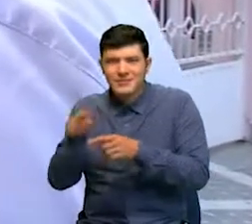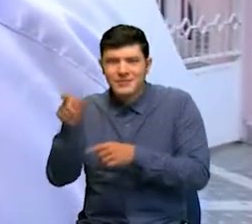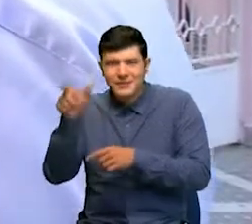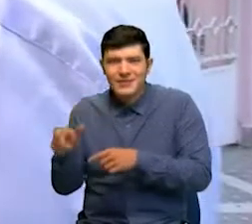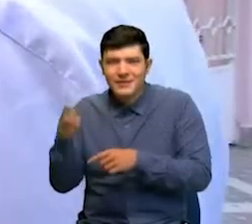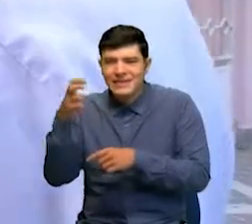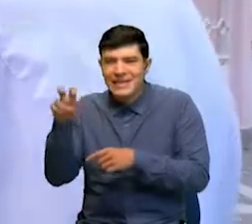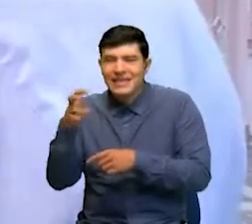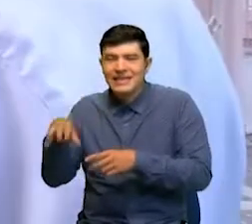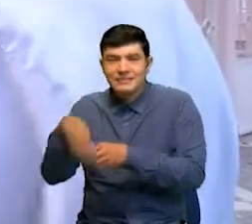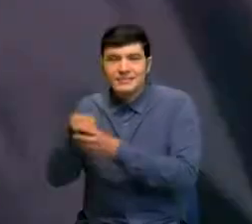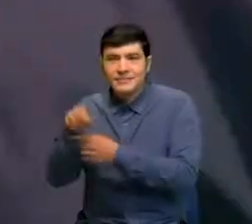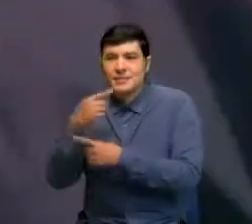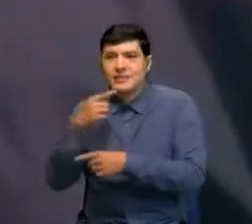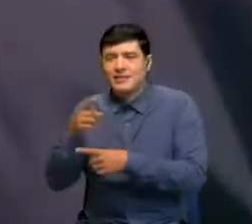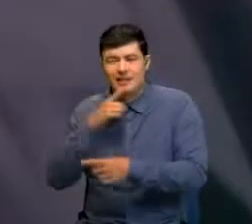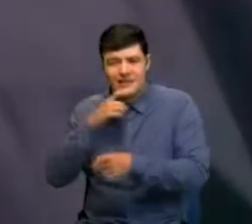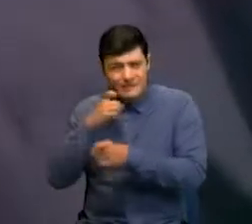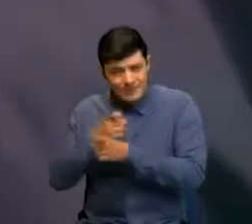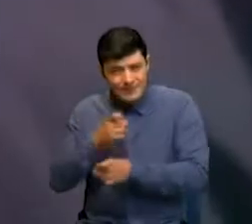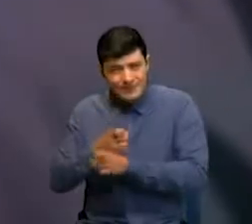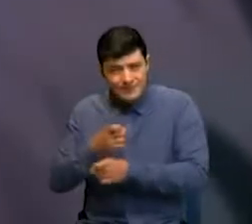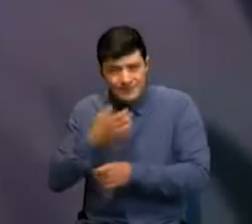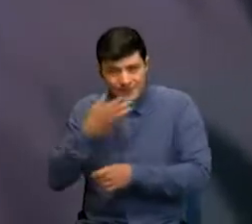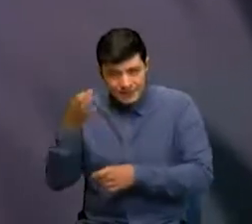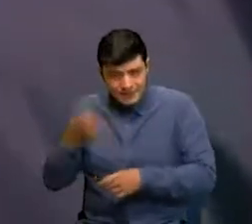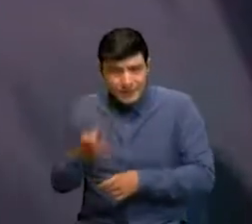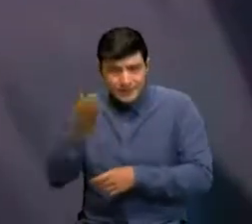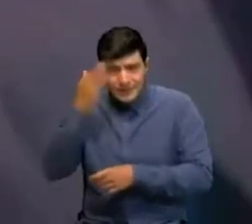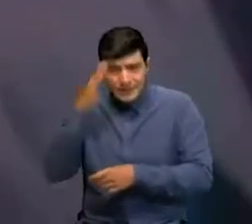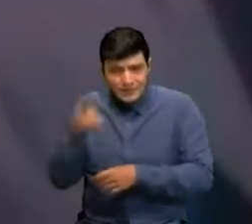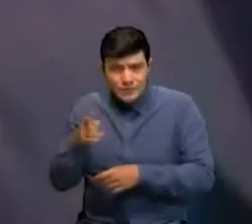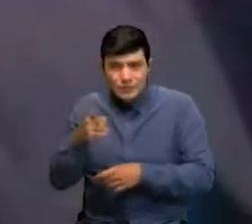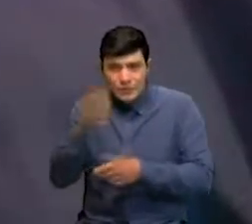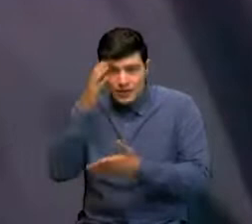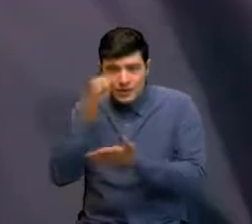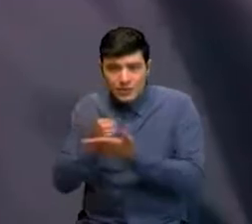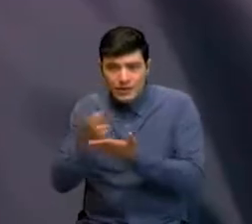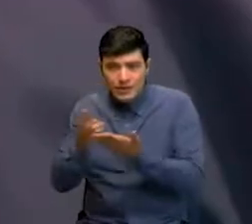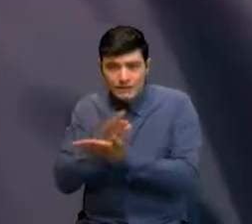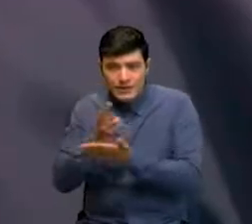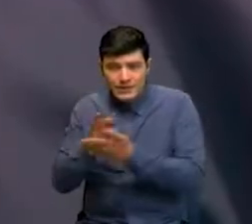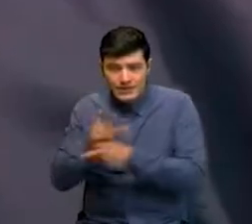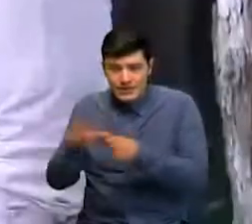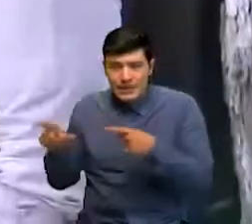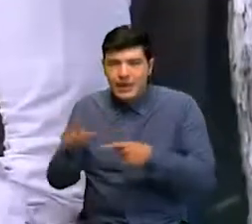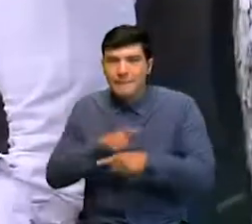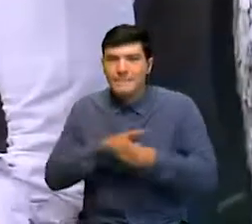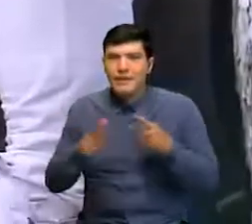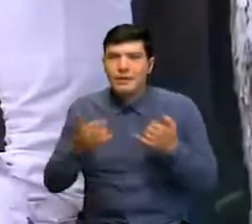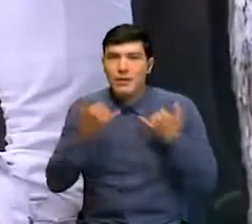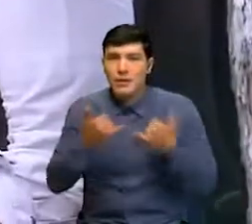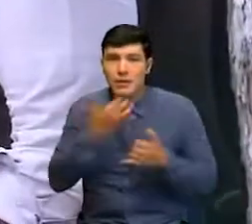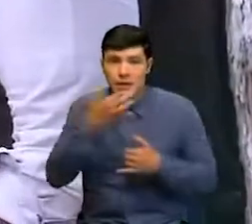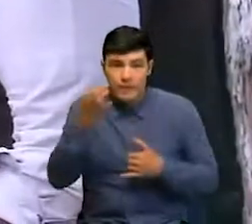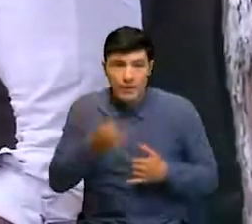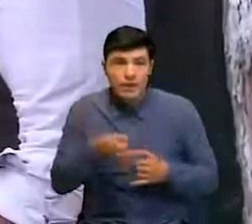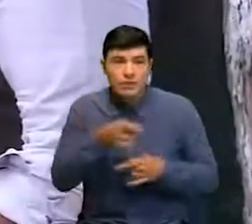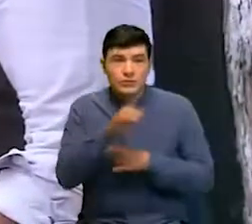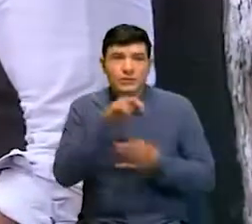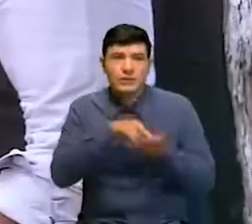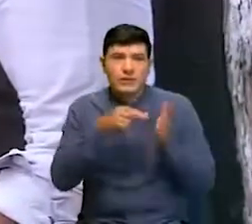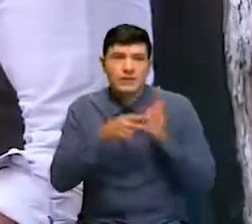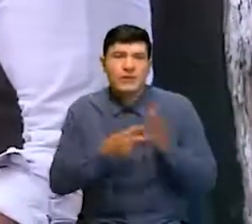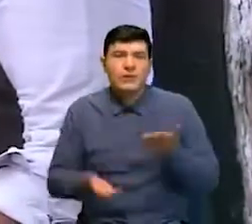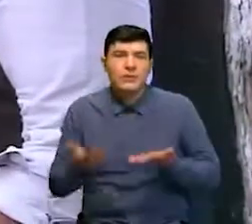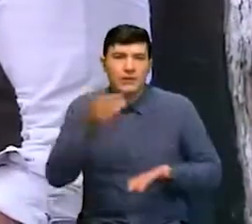difícil de la veracidad de estas declaraciones pero también dice que se lo ratificaría una injerencia del retorno de los 'falsos positivos'